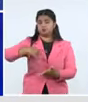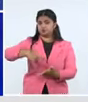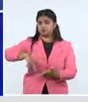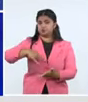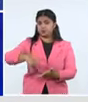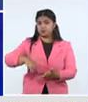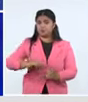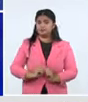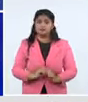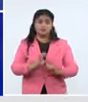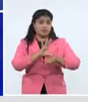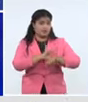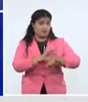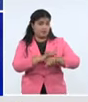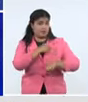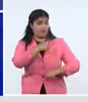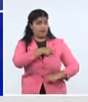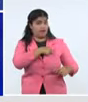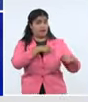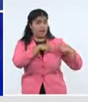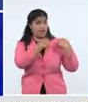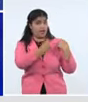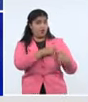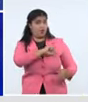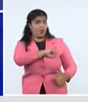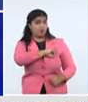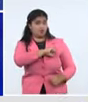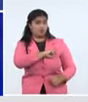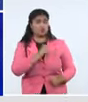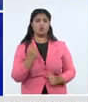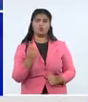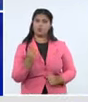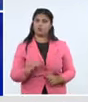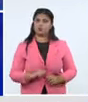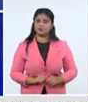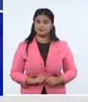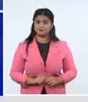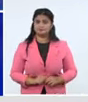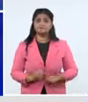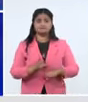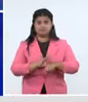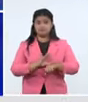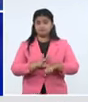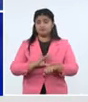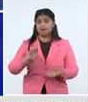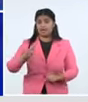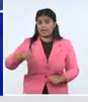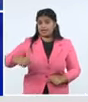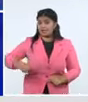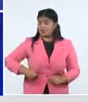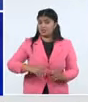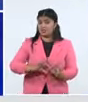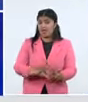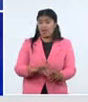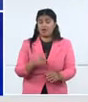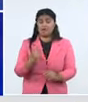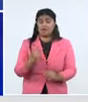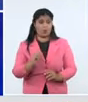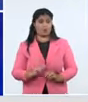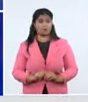con cardiopatía isquémica, 1 de los fallecidos con insuficiencia renal crónica, 2 con